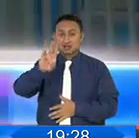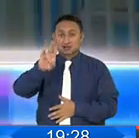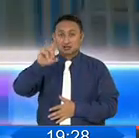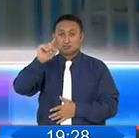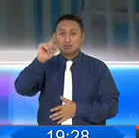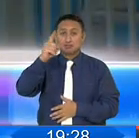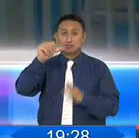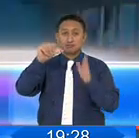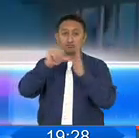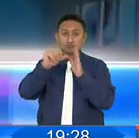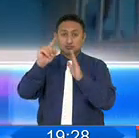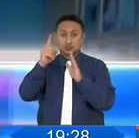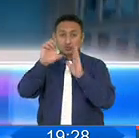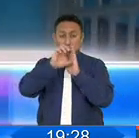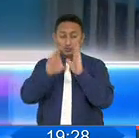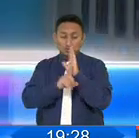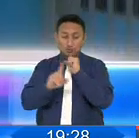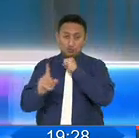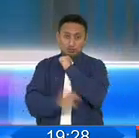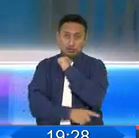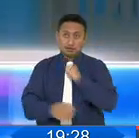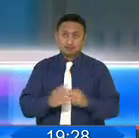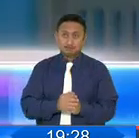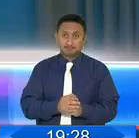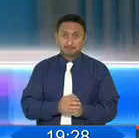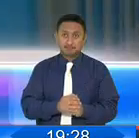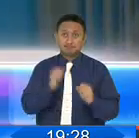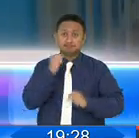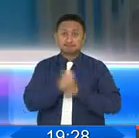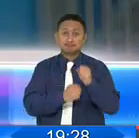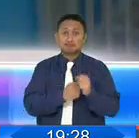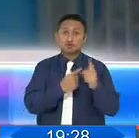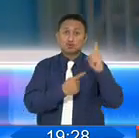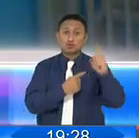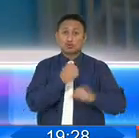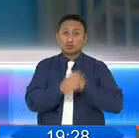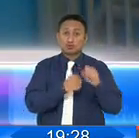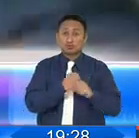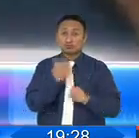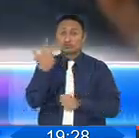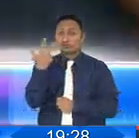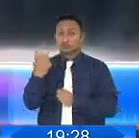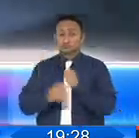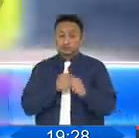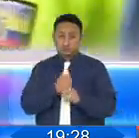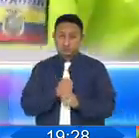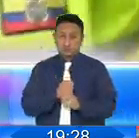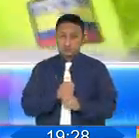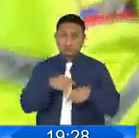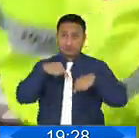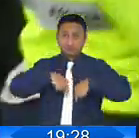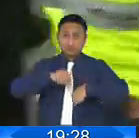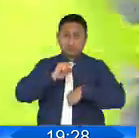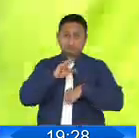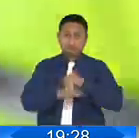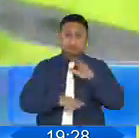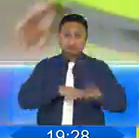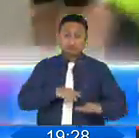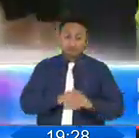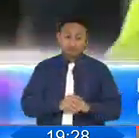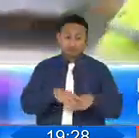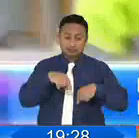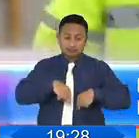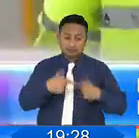primer inciso del Código Orgánico de la Penal. La pena mínima es un año y la pena máxima 3 años. Con esto se dio un primer paso en busca de